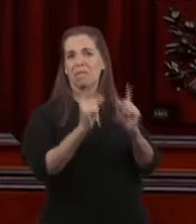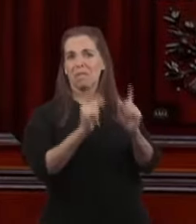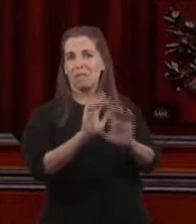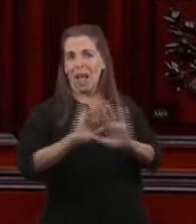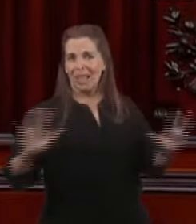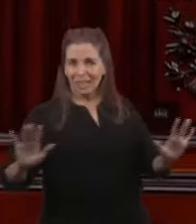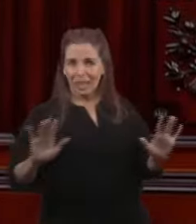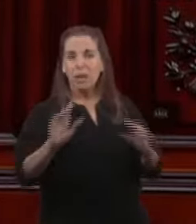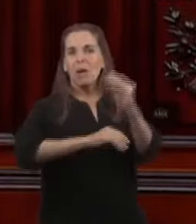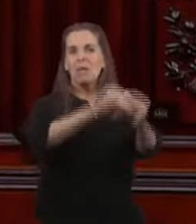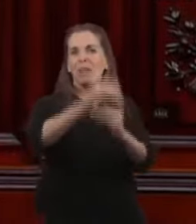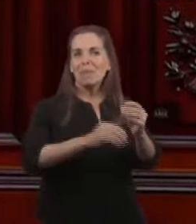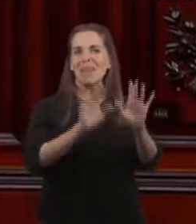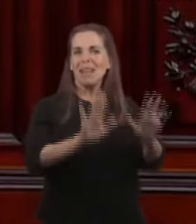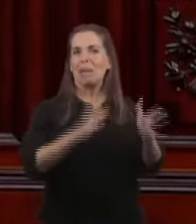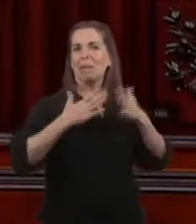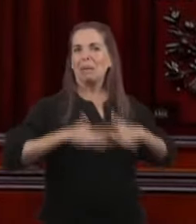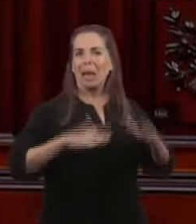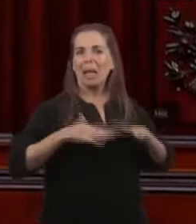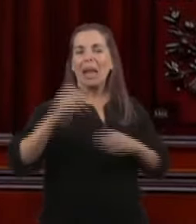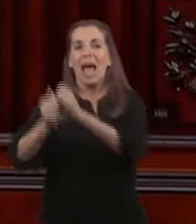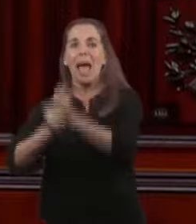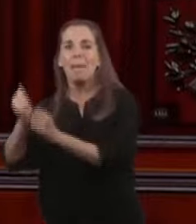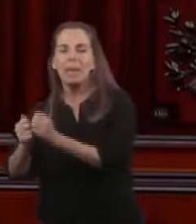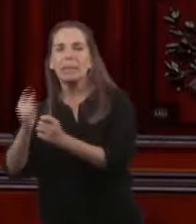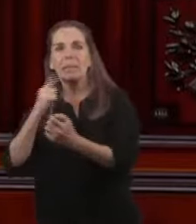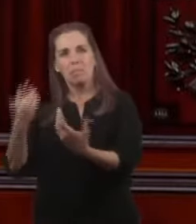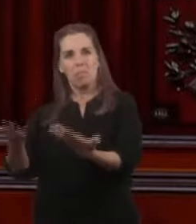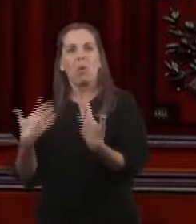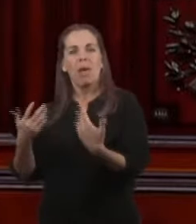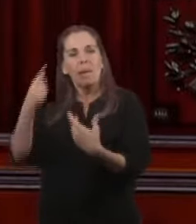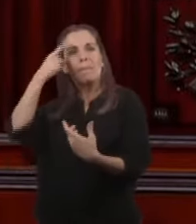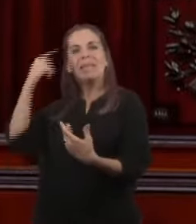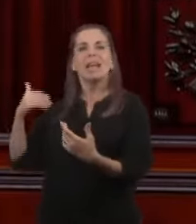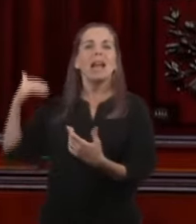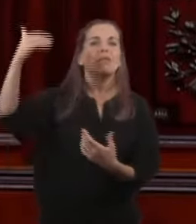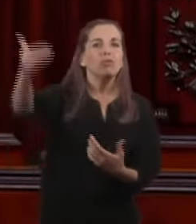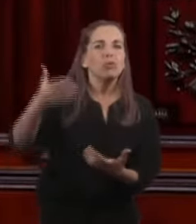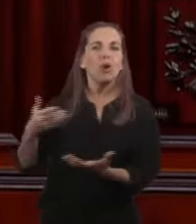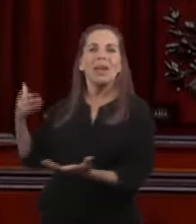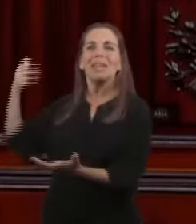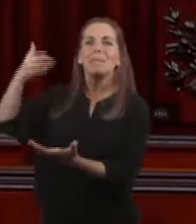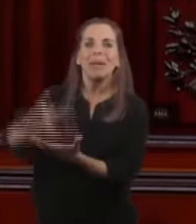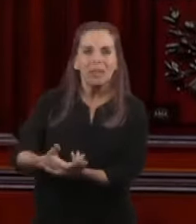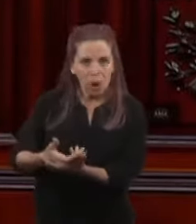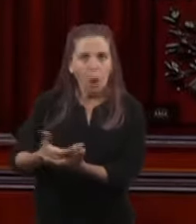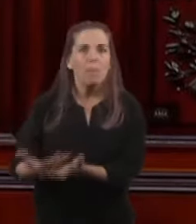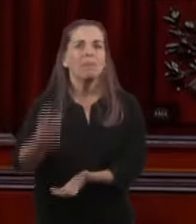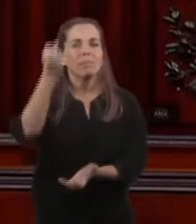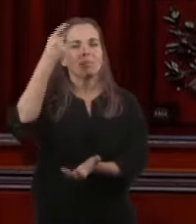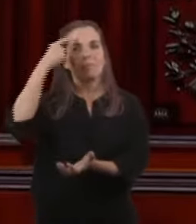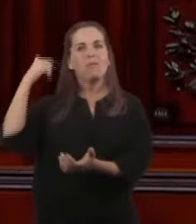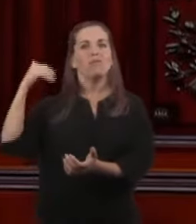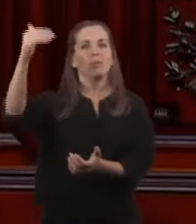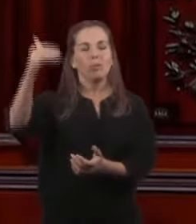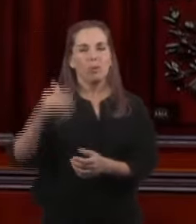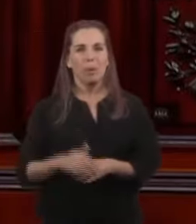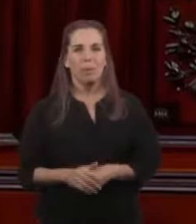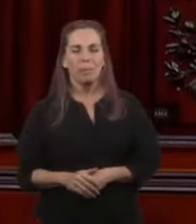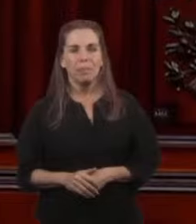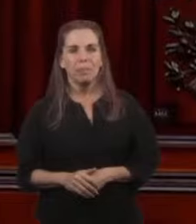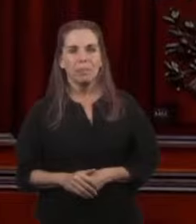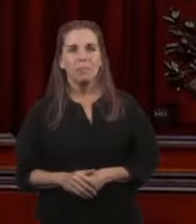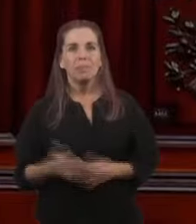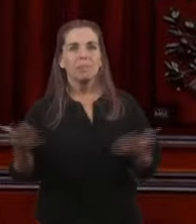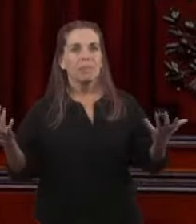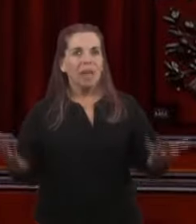empresas puedan recuperar el cálculo económico la capacidad de proyectar y En definitiva recuperar su futur furo Qué